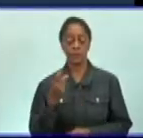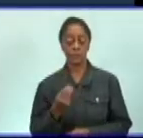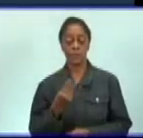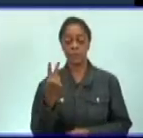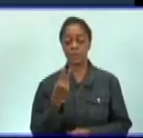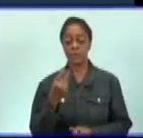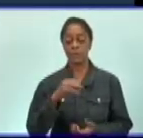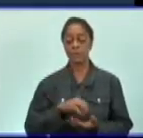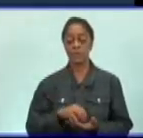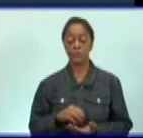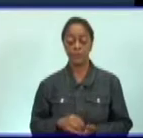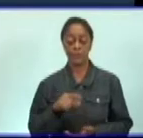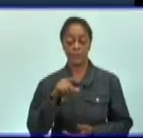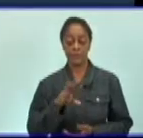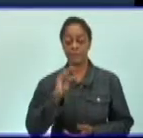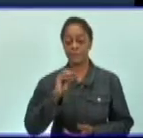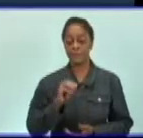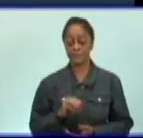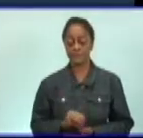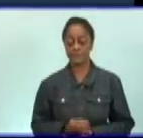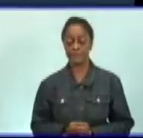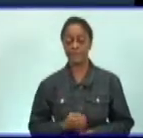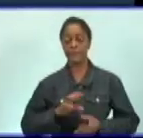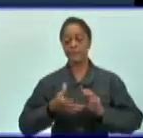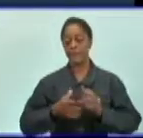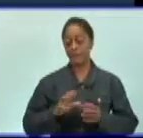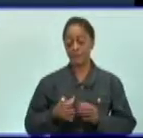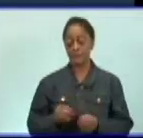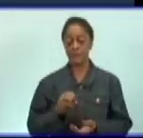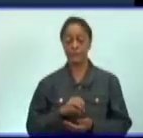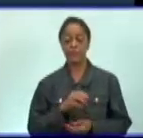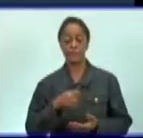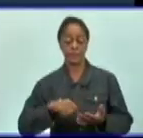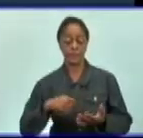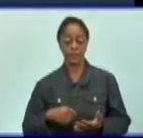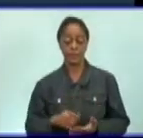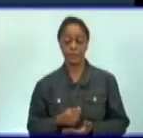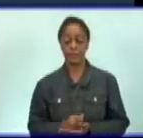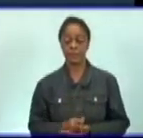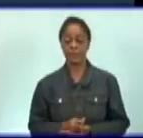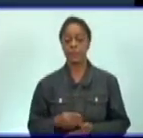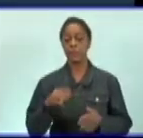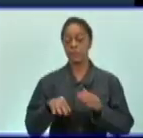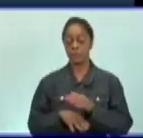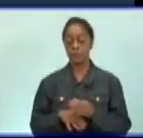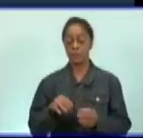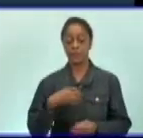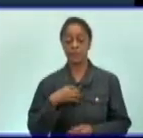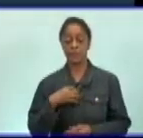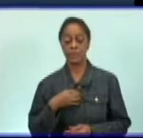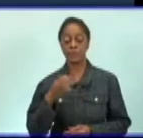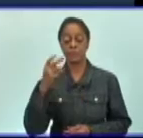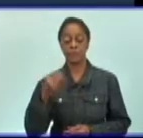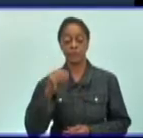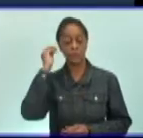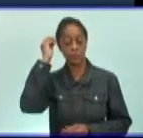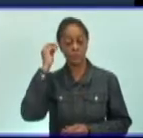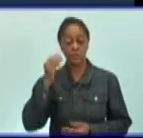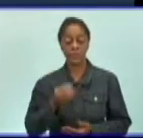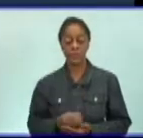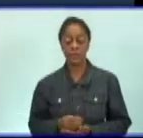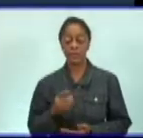lugares. Aquí está planteado en la forma del procedimiento escrito. Debajo tenemos los cálculos mentales